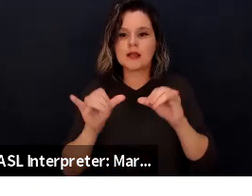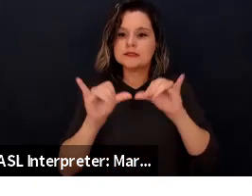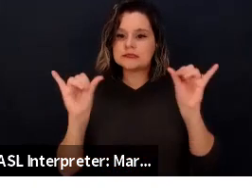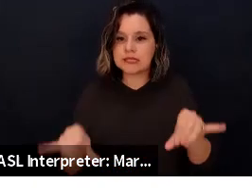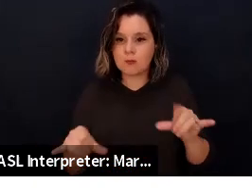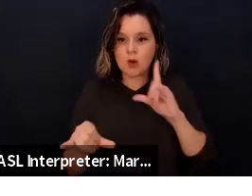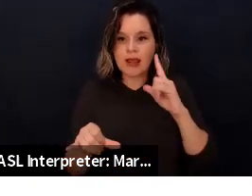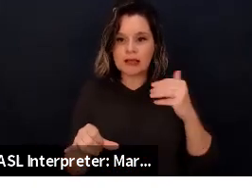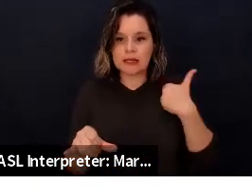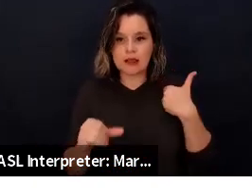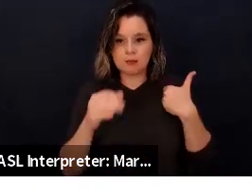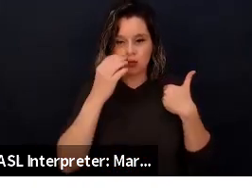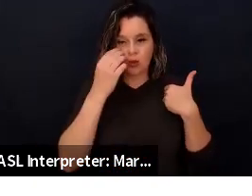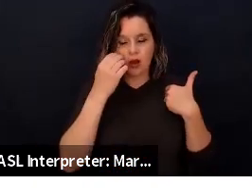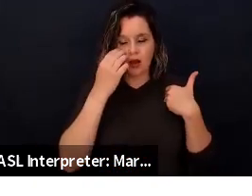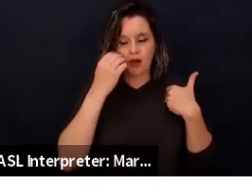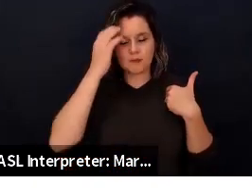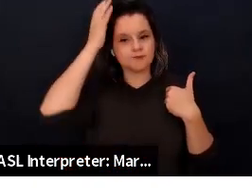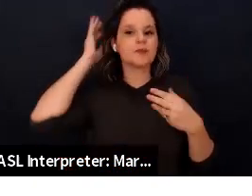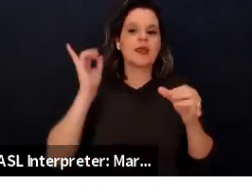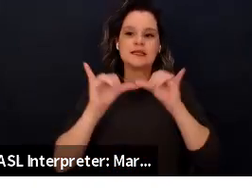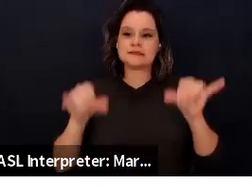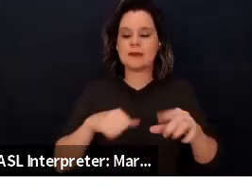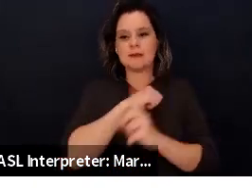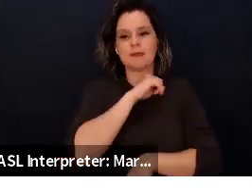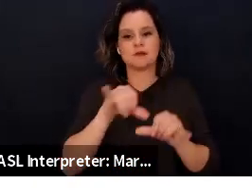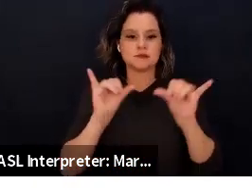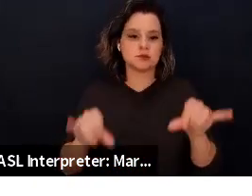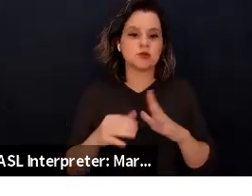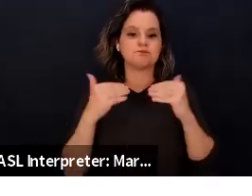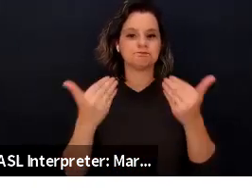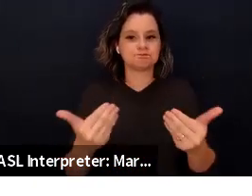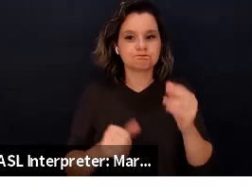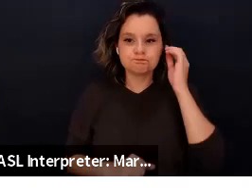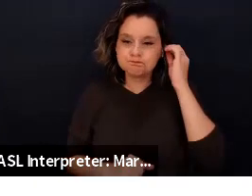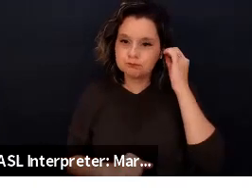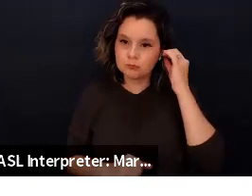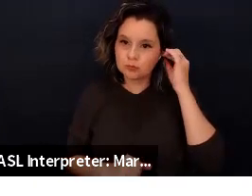que tenemos en el sistema penal. Entonces, ahora vamos a seguir.